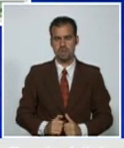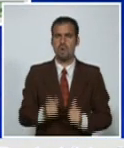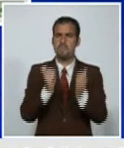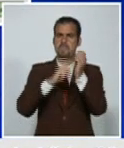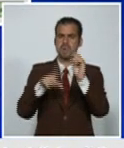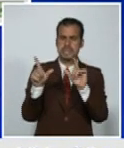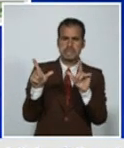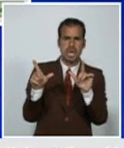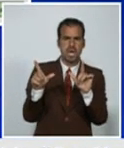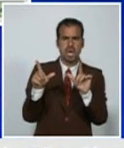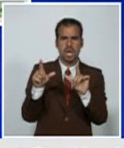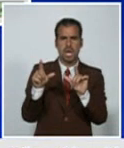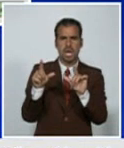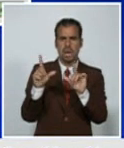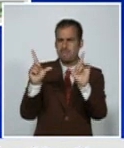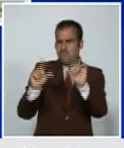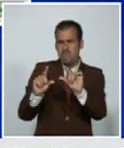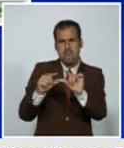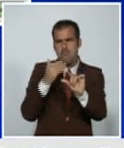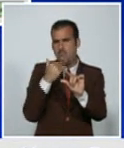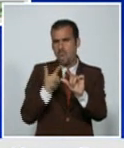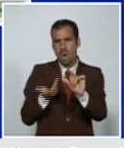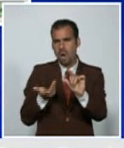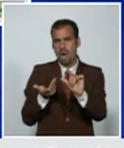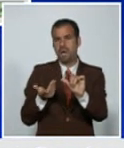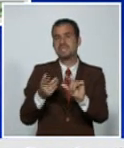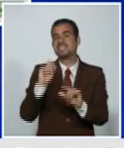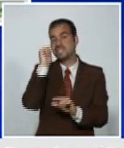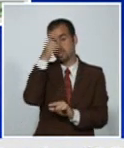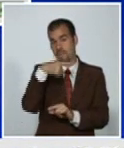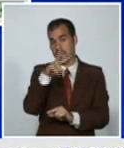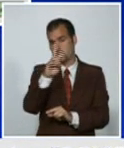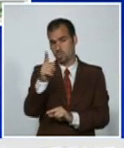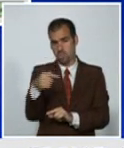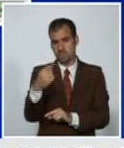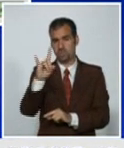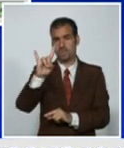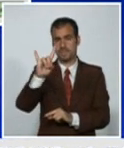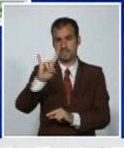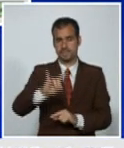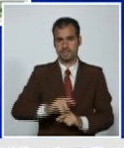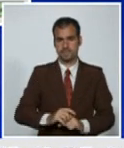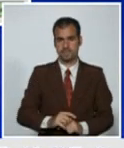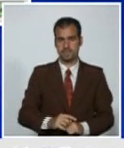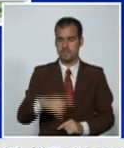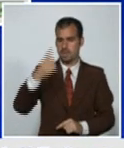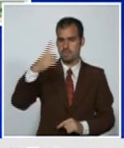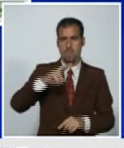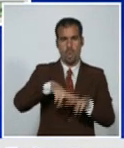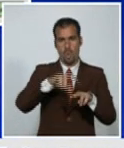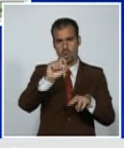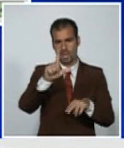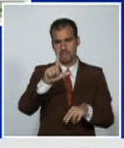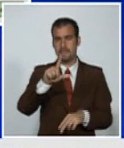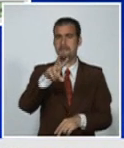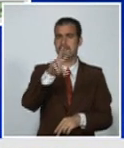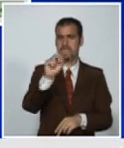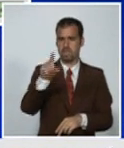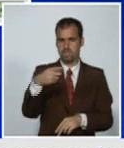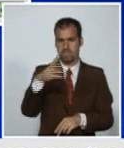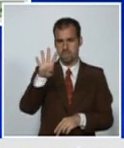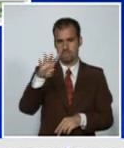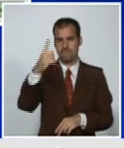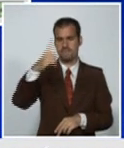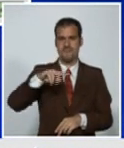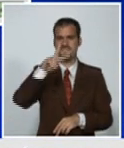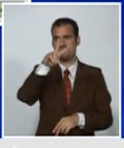de ayer, Ciego de Ávila con 21,9, Holguín con 20,4, Villa